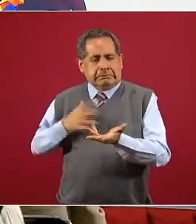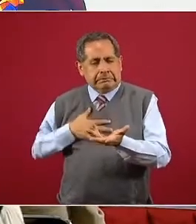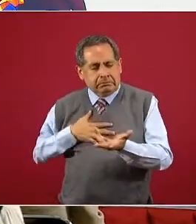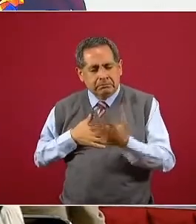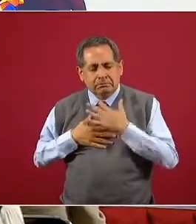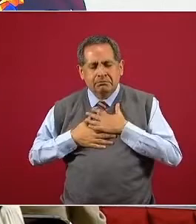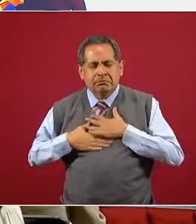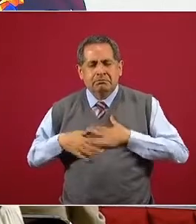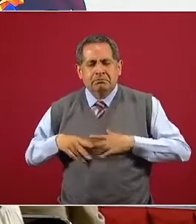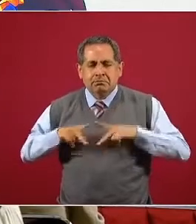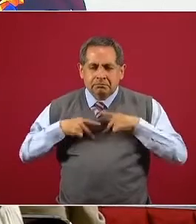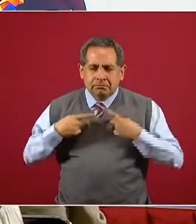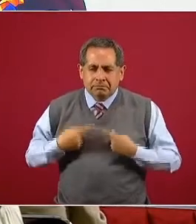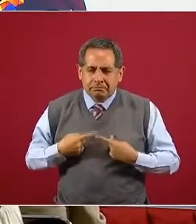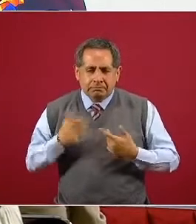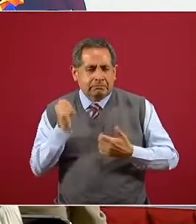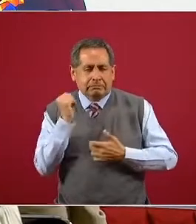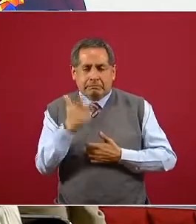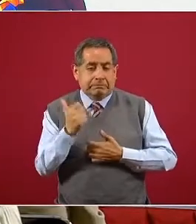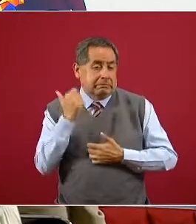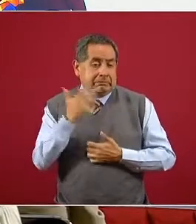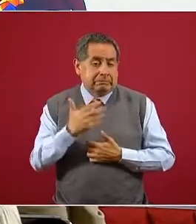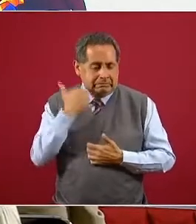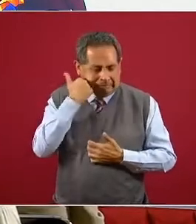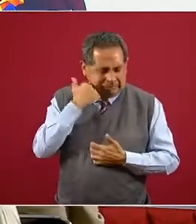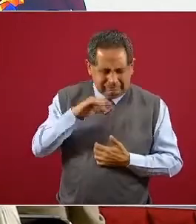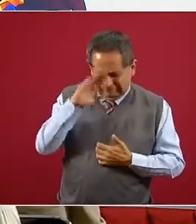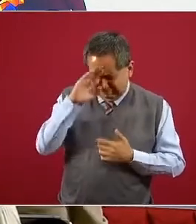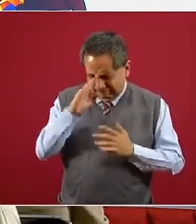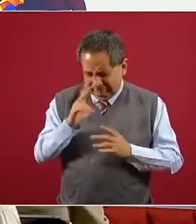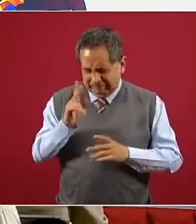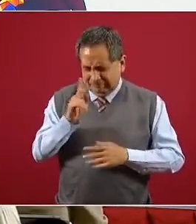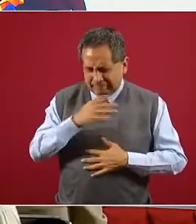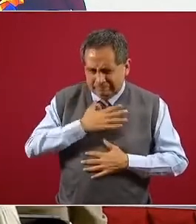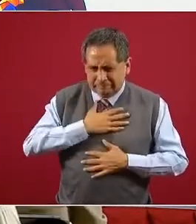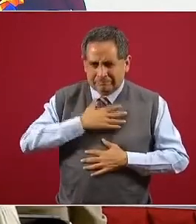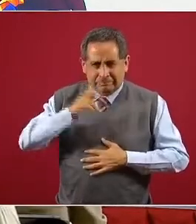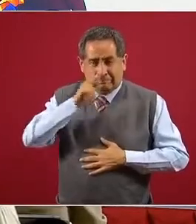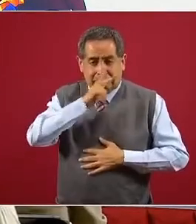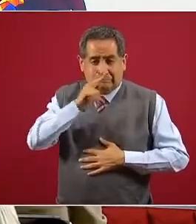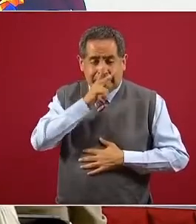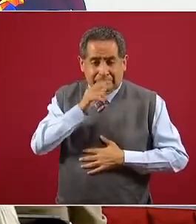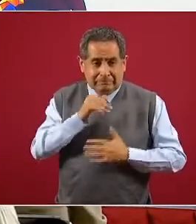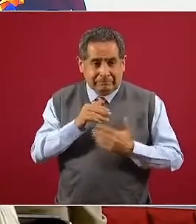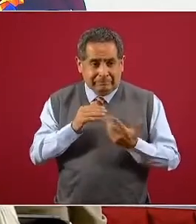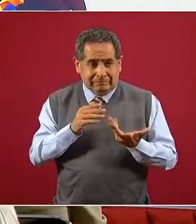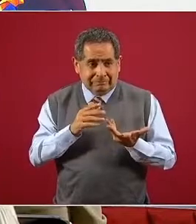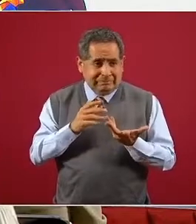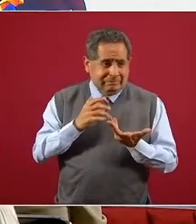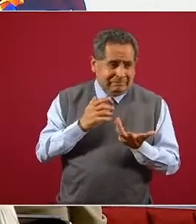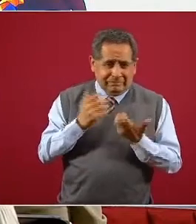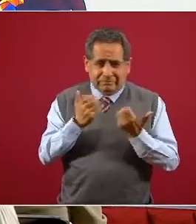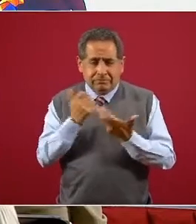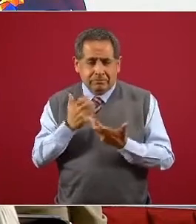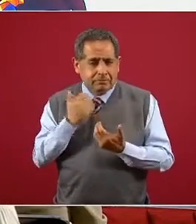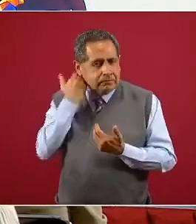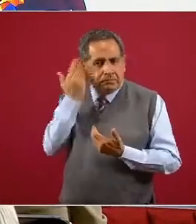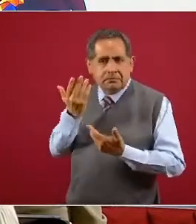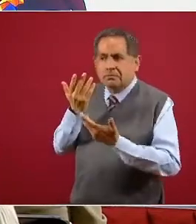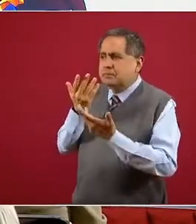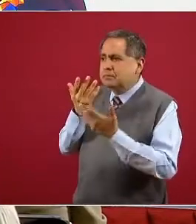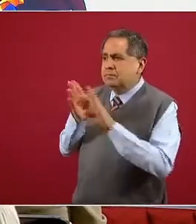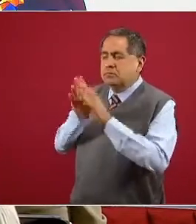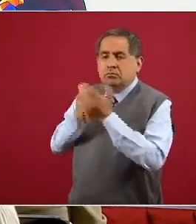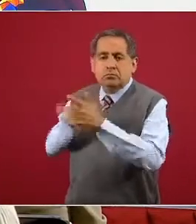sistema inmunológico y que lo pudiera hacer susceptible a presentar un cuadro grave de COVID. Hay que acudir a